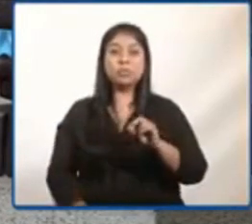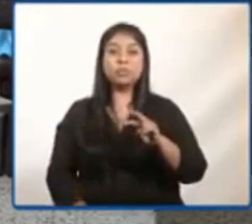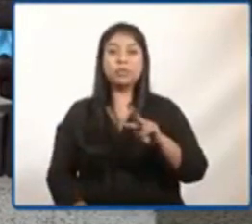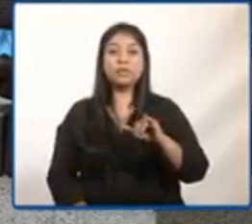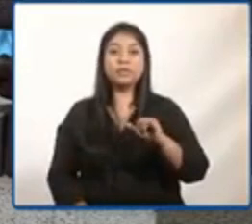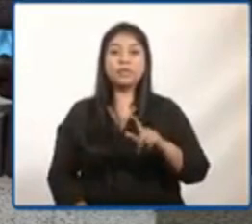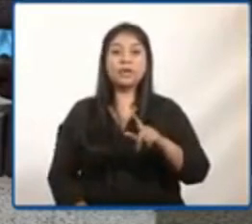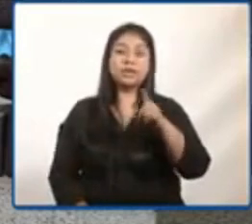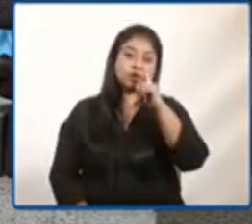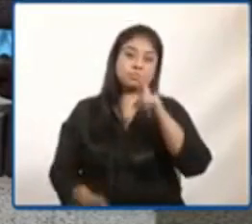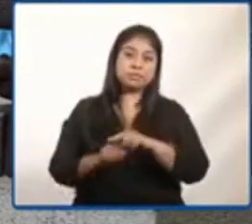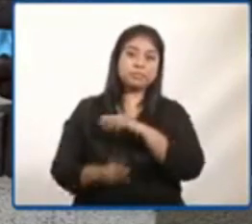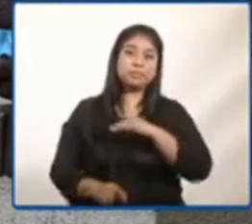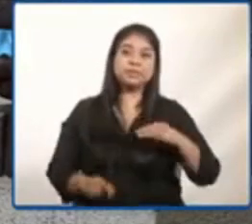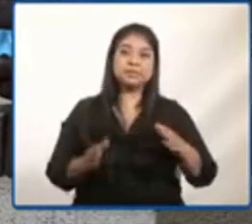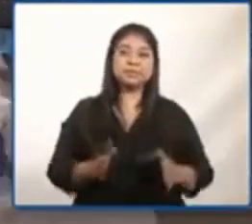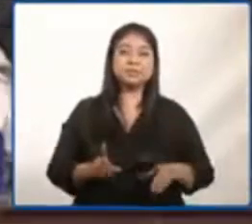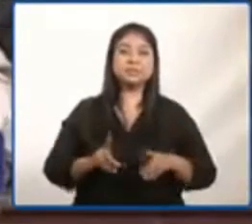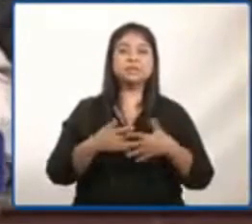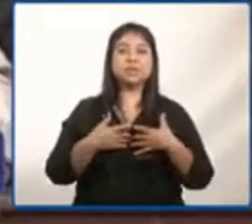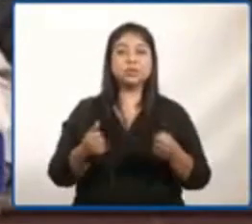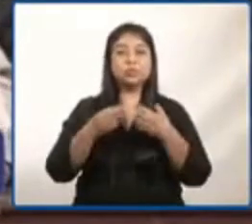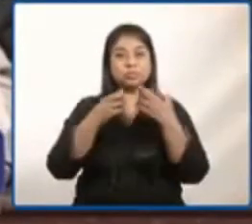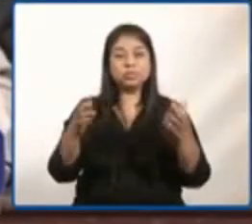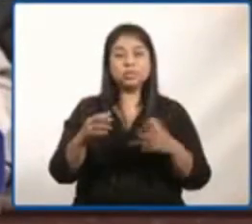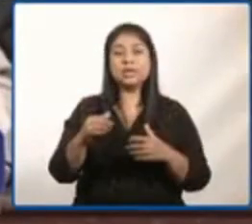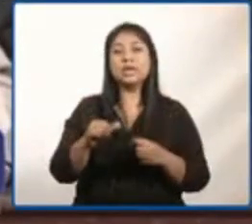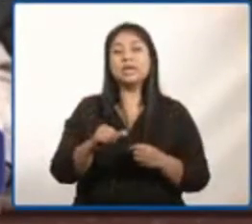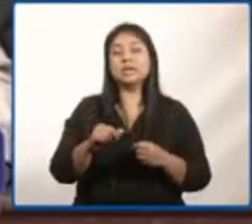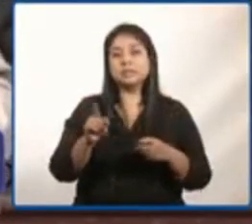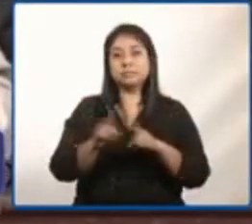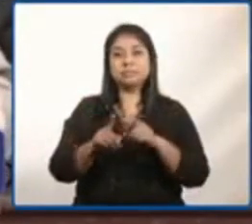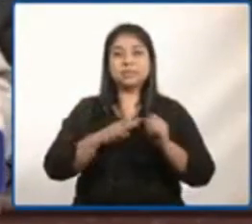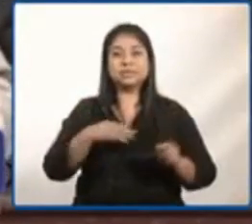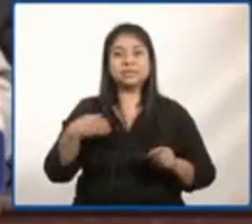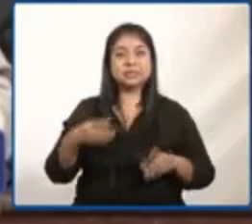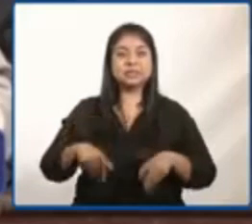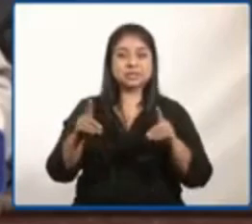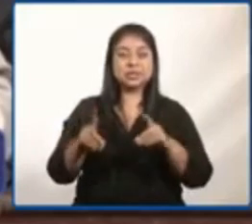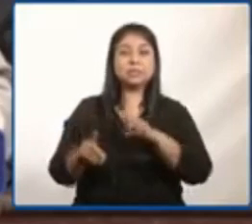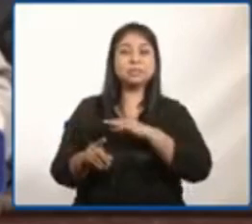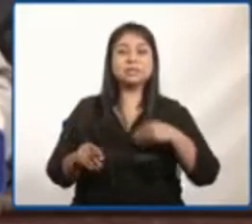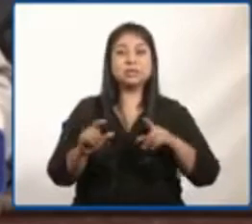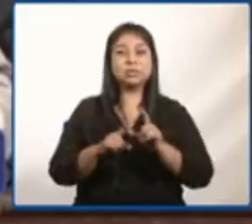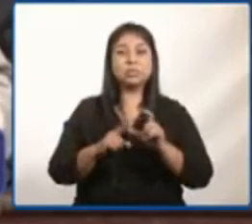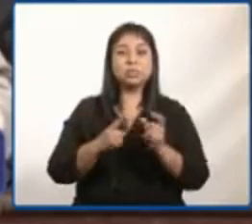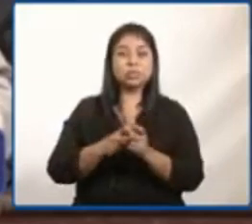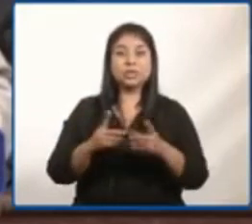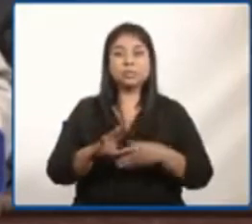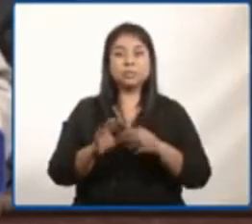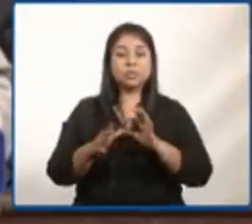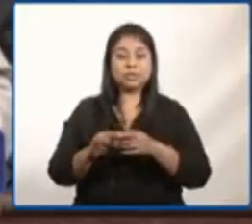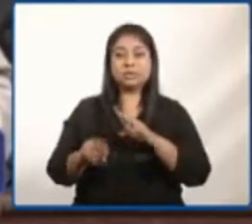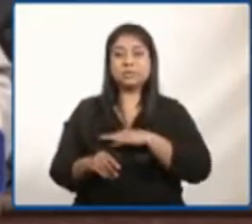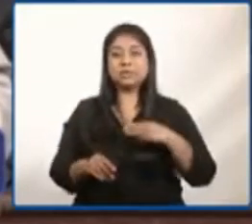el Ministerio de Salud Pública y Asistencia Social, el MIDES, el Ministerio de Cultura y Deportes, Ministerio de Energía y Minas, Ministerio